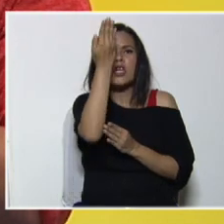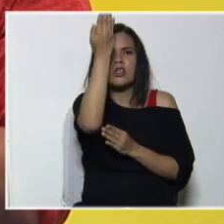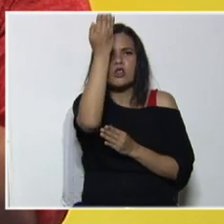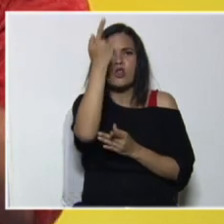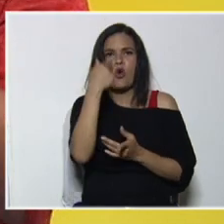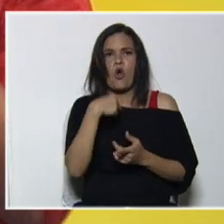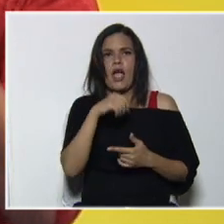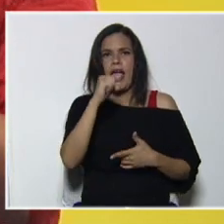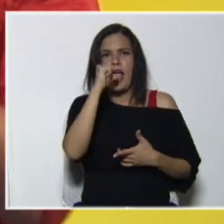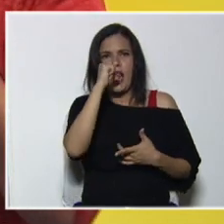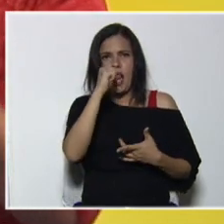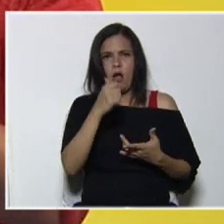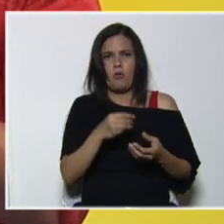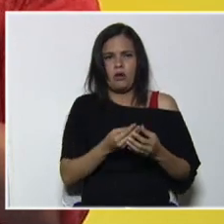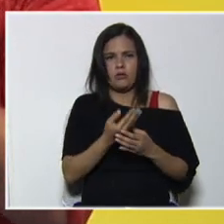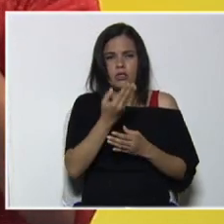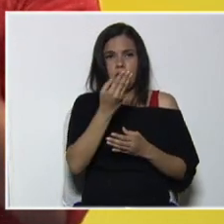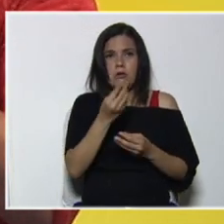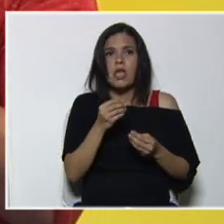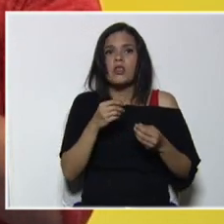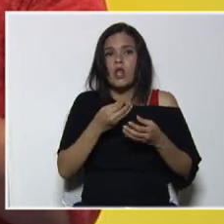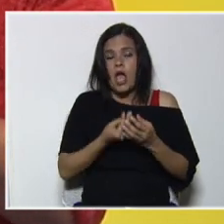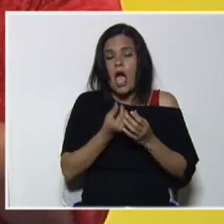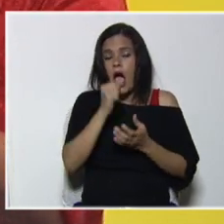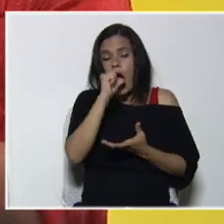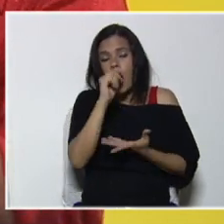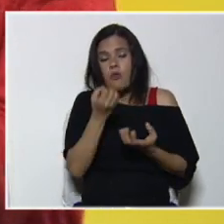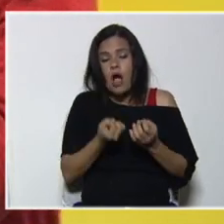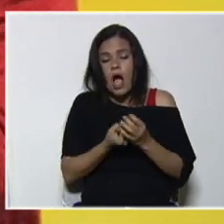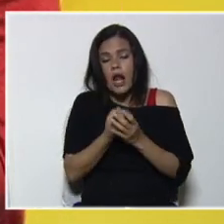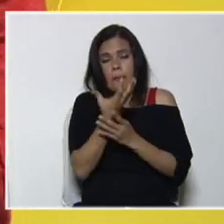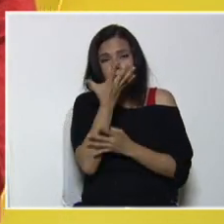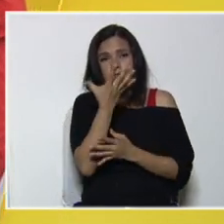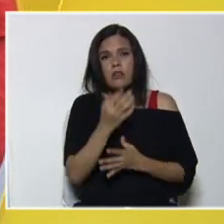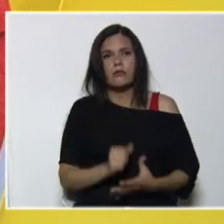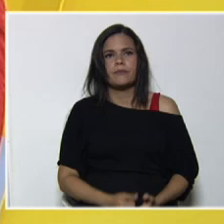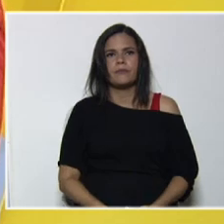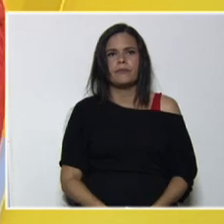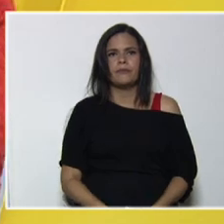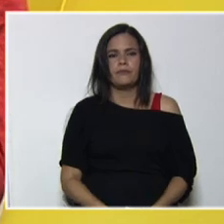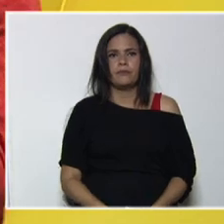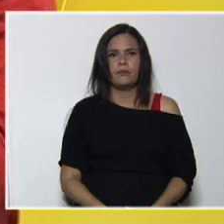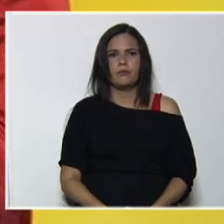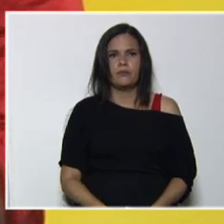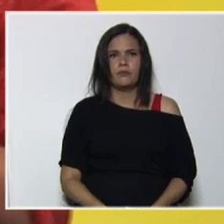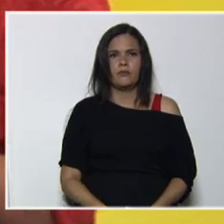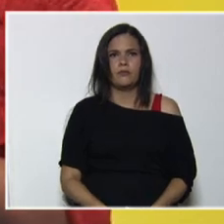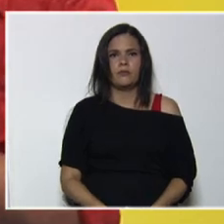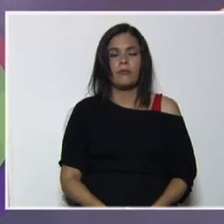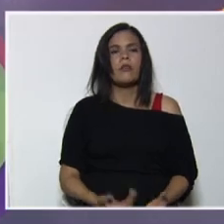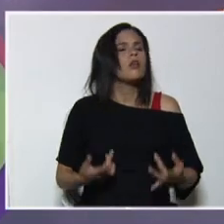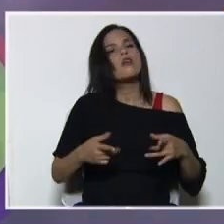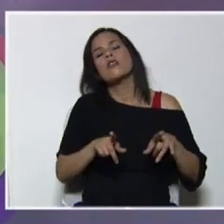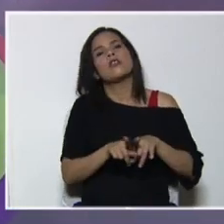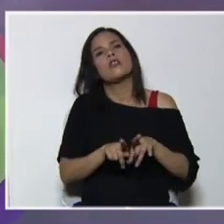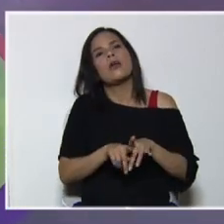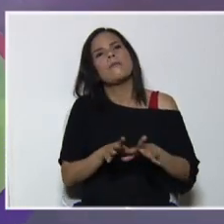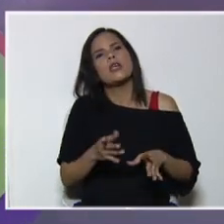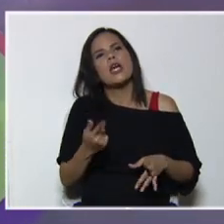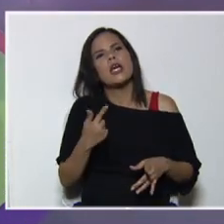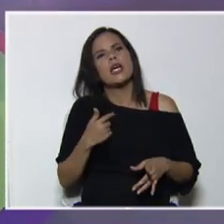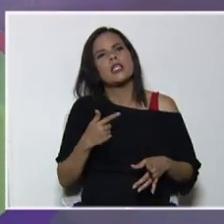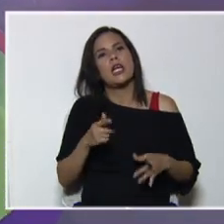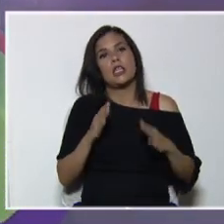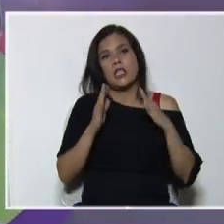va a ir subiendo por esa tira de agua y va a ir hidratando y dándole ese vital líquido a la planta. Exactamente, también tenemos el sistema de